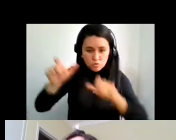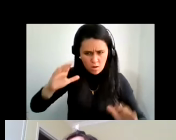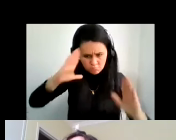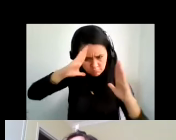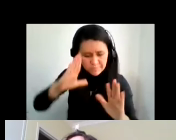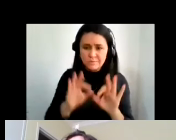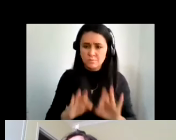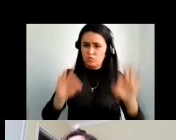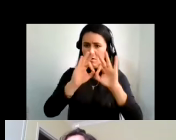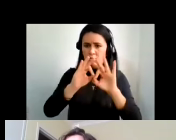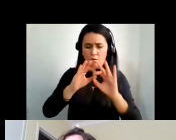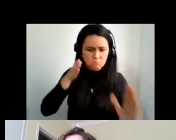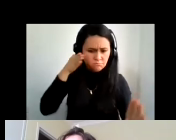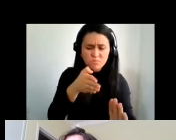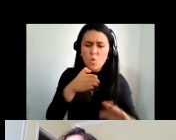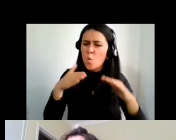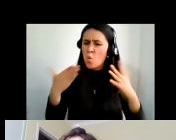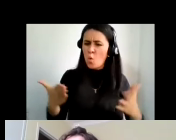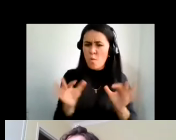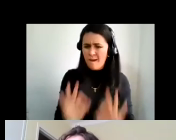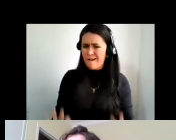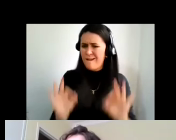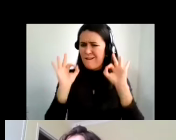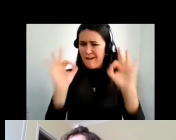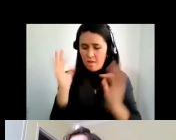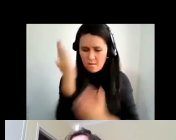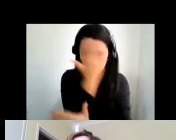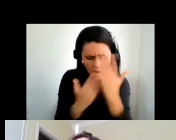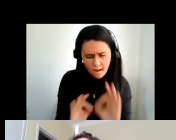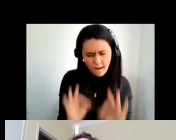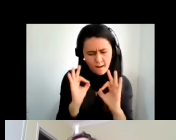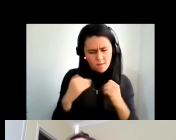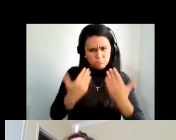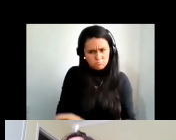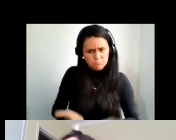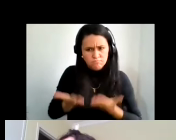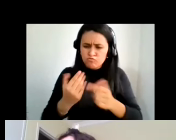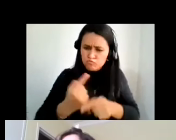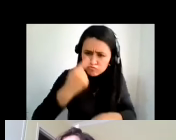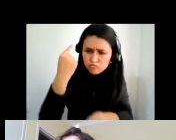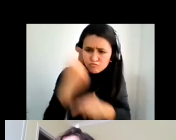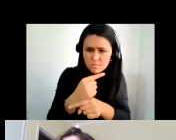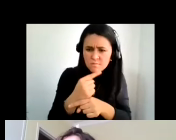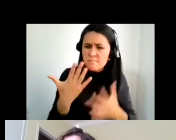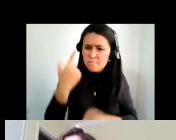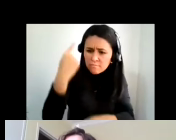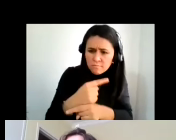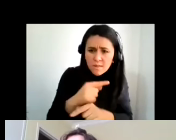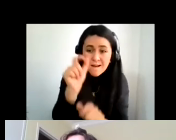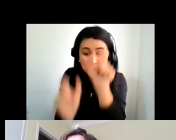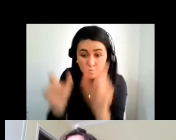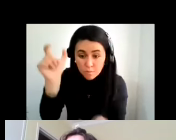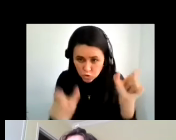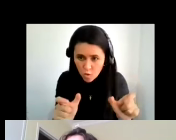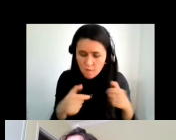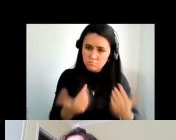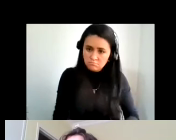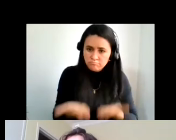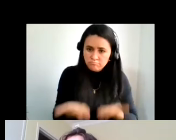profundizar más en los temas de calidad y asimismo para asegurar que las personas están recibiendo el